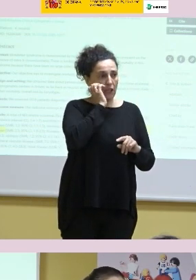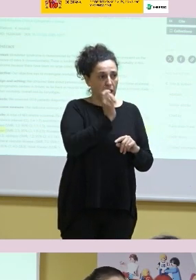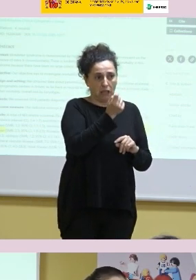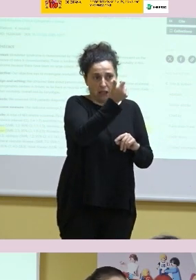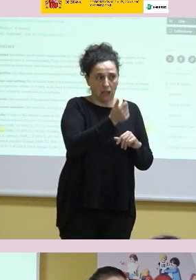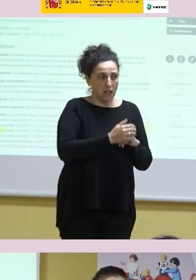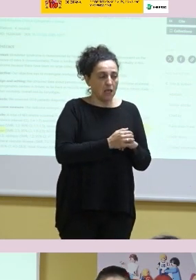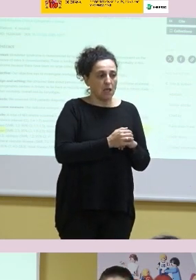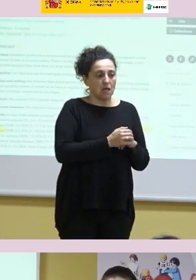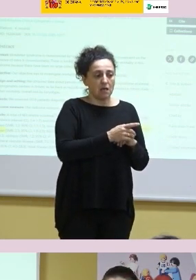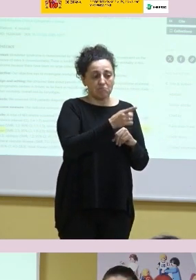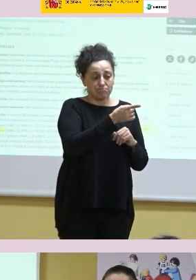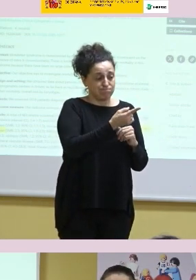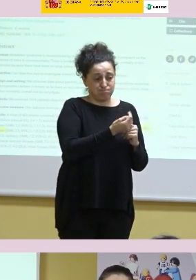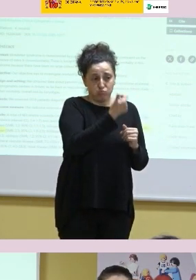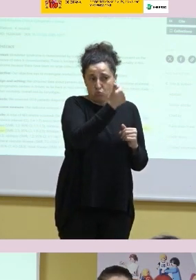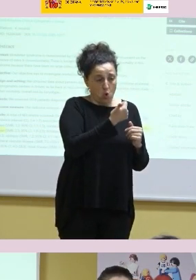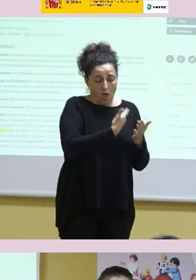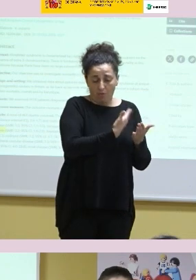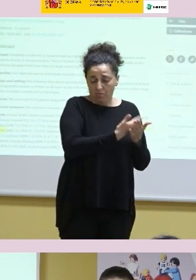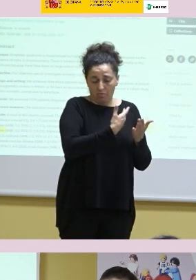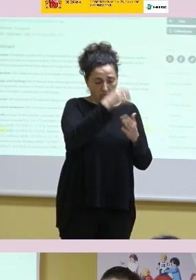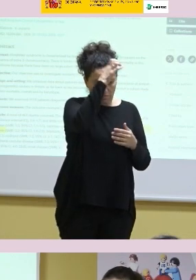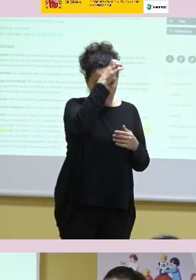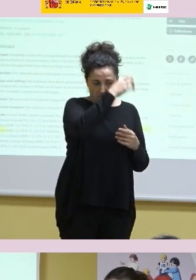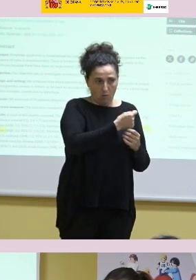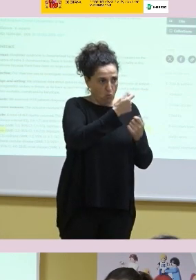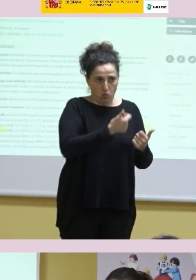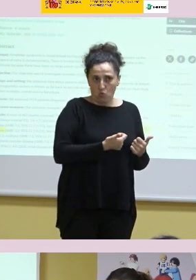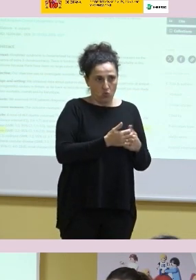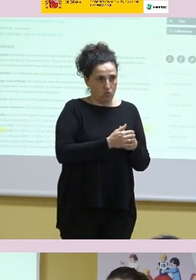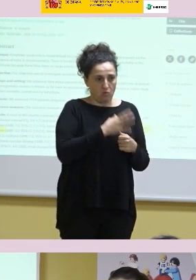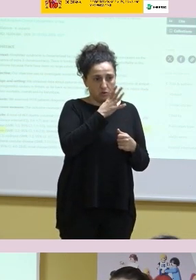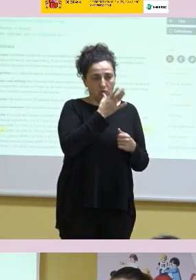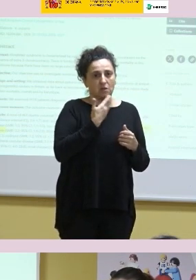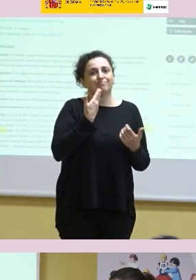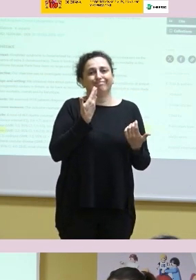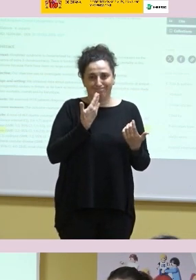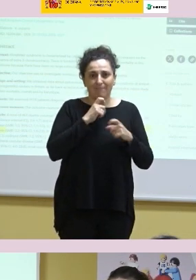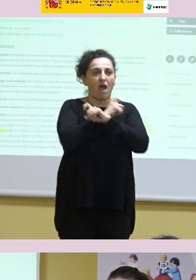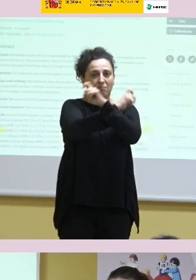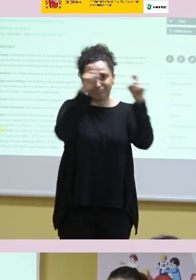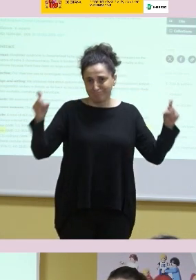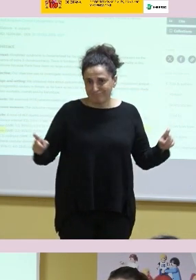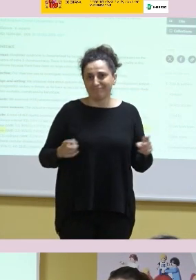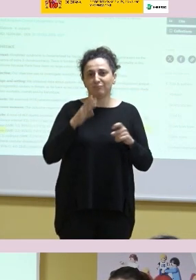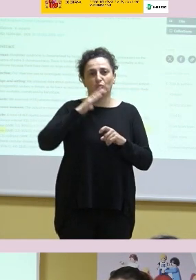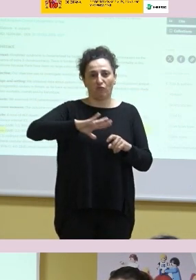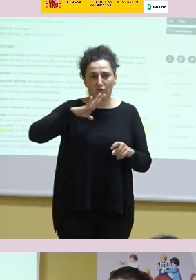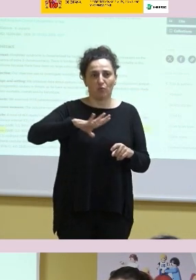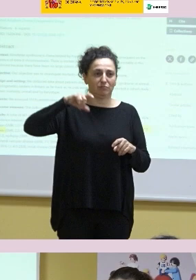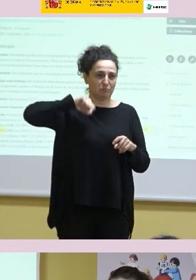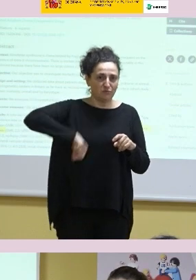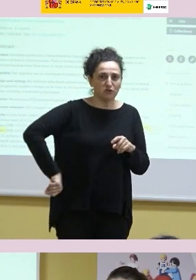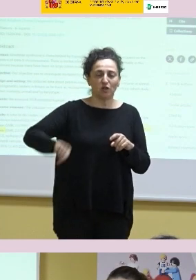frecuente de este síndrome, hay muy poquita evidencia científica. Entonces también desde aquí hacer un llamamiento a todos los profesionales